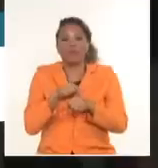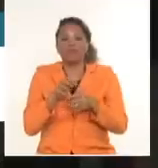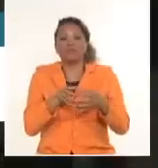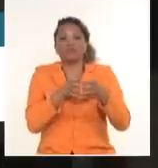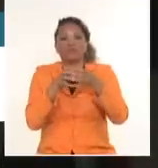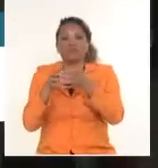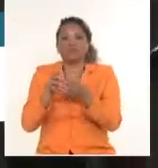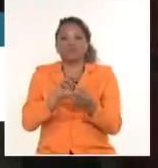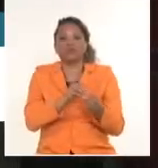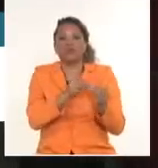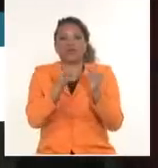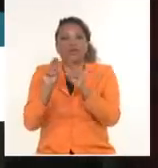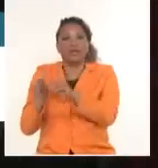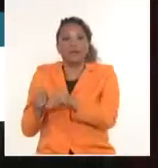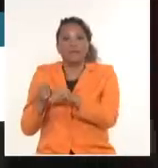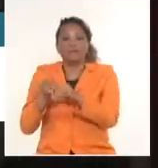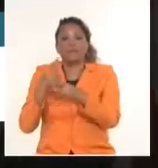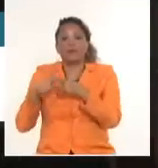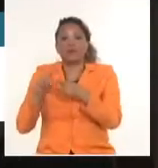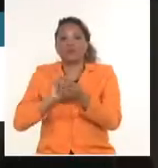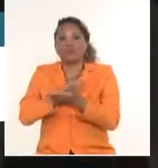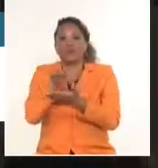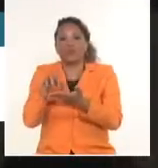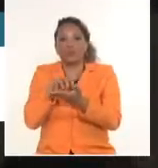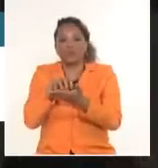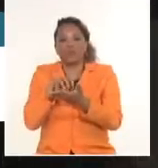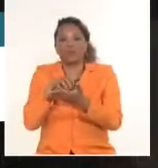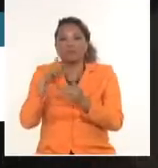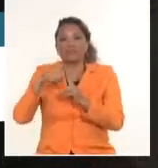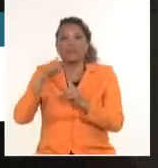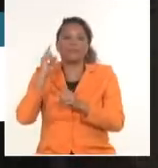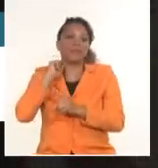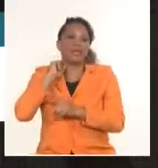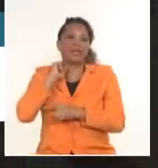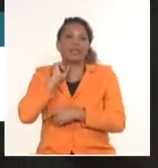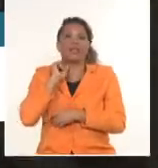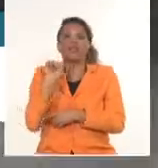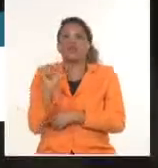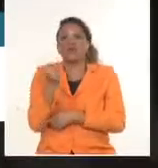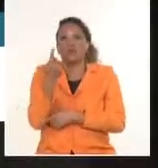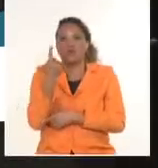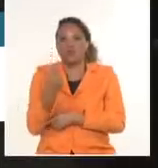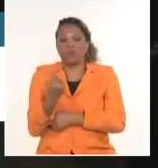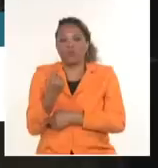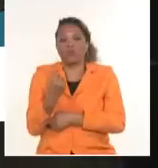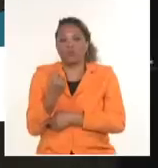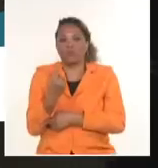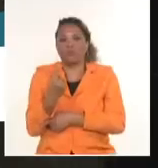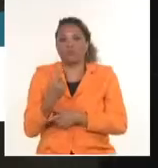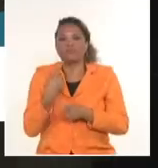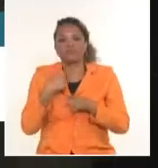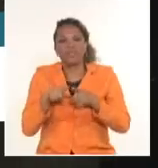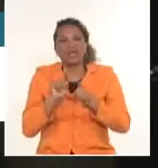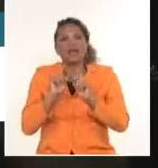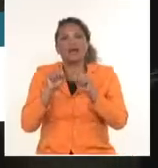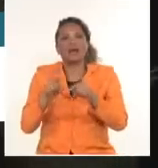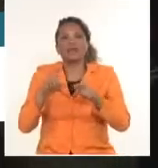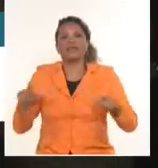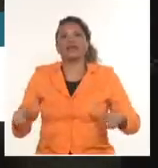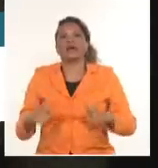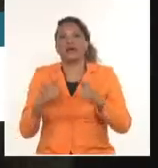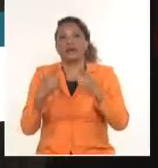hacia esa terminal, la Terminal 1, si no me falla la memoria, para presenciar el